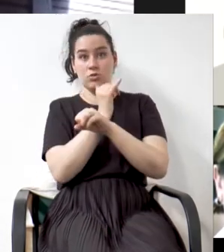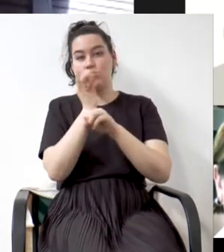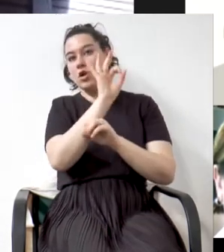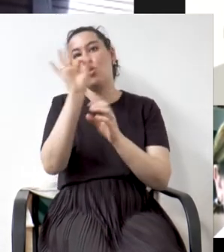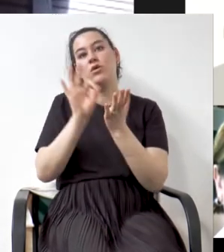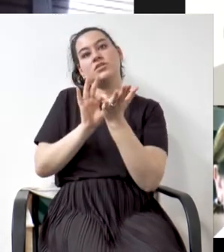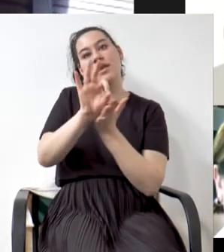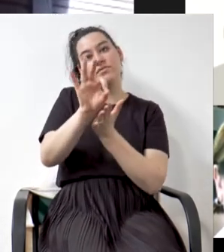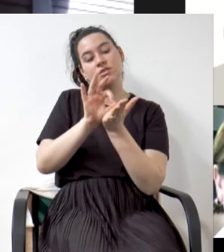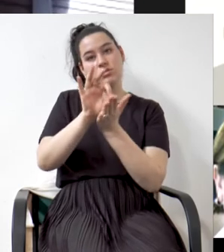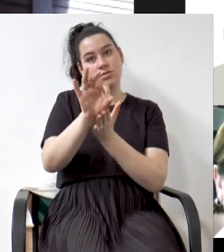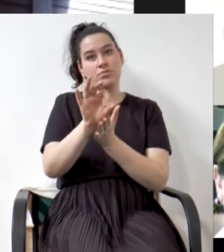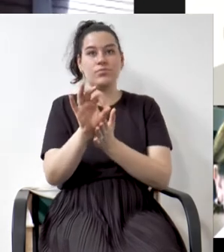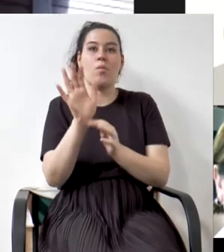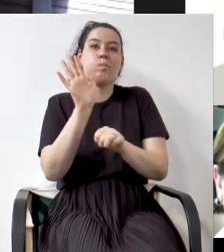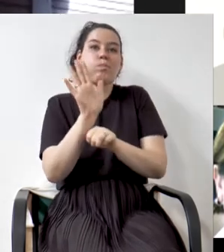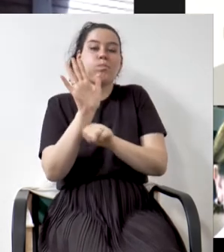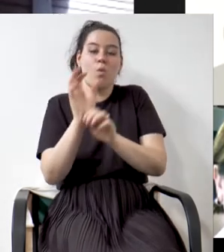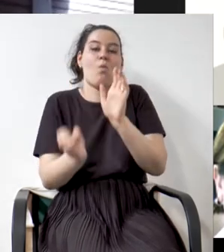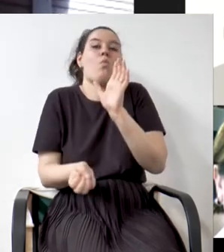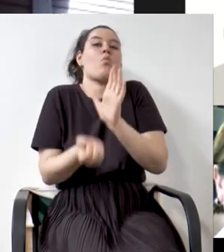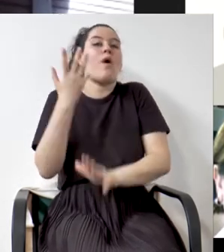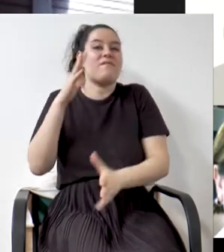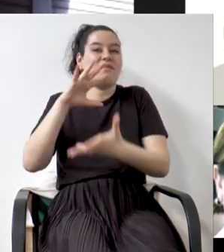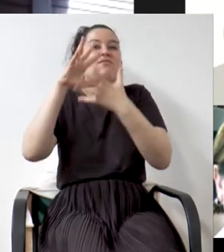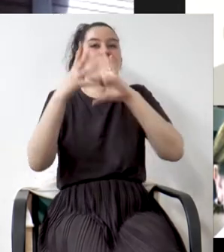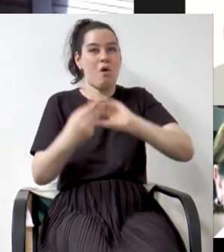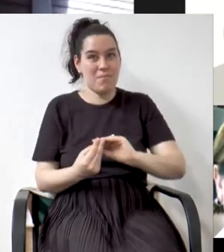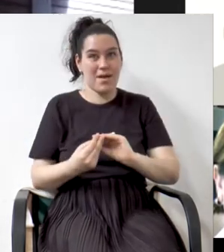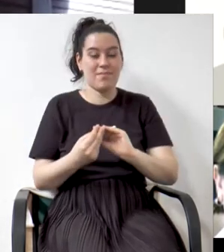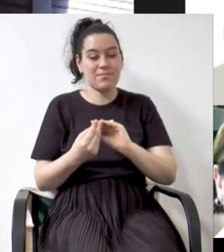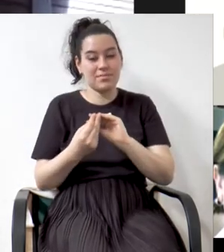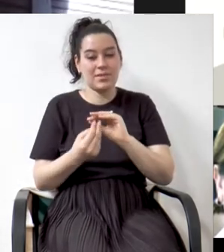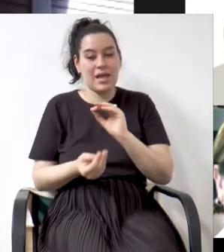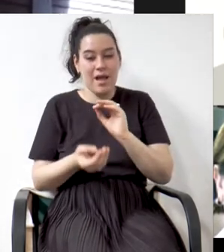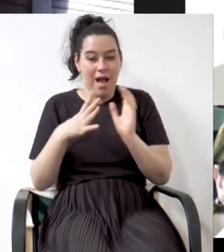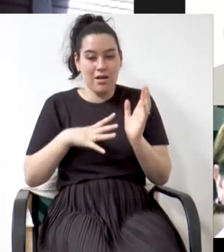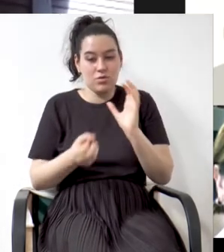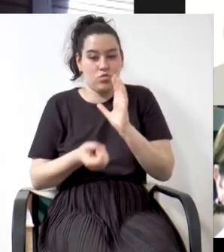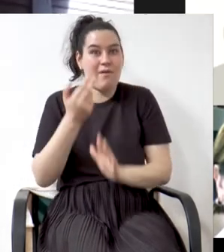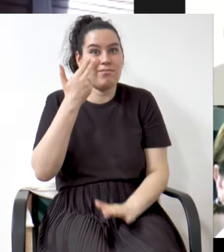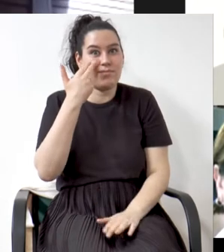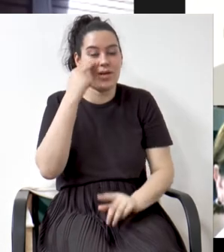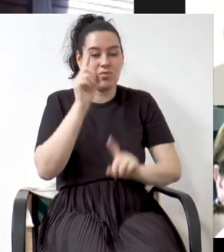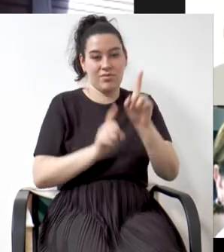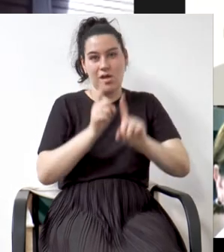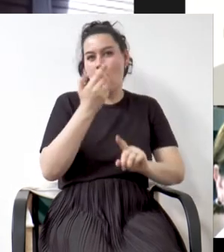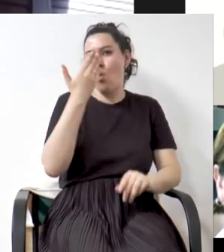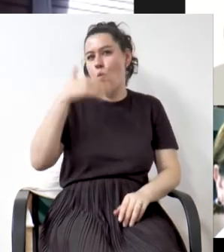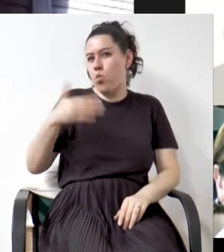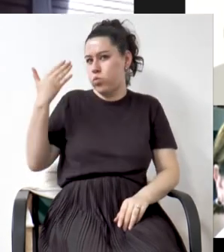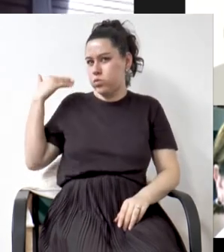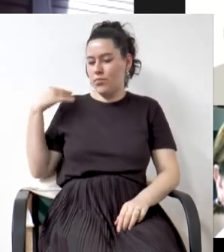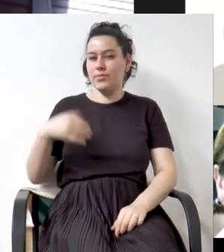o servicios que son como este nuevo tipo, o por lo menos que son nuevos problemas para la universidad